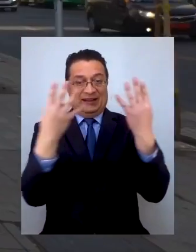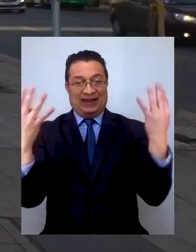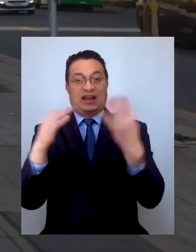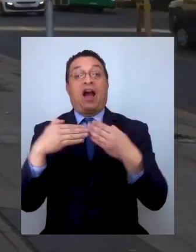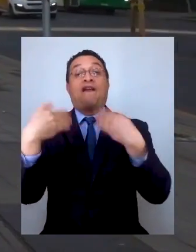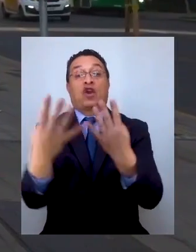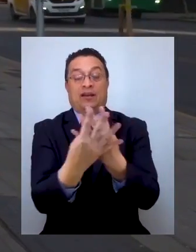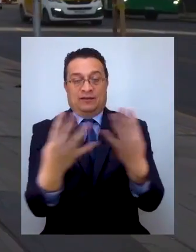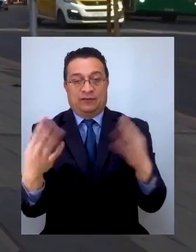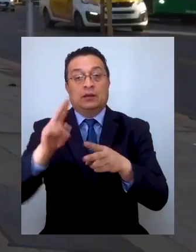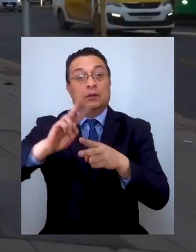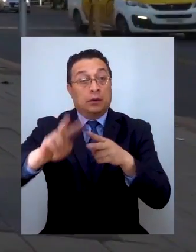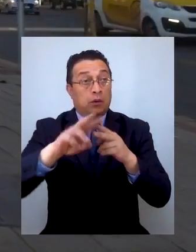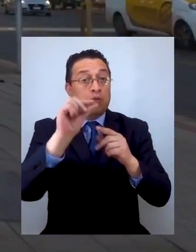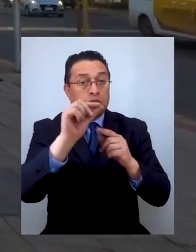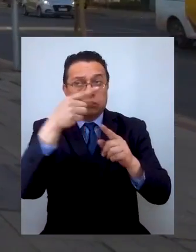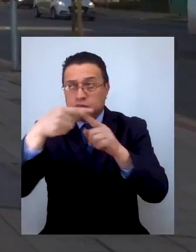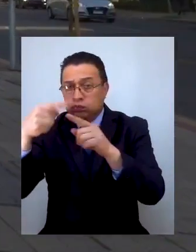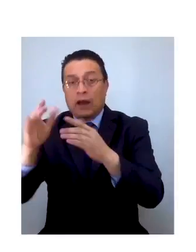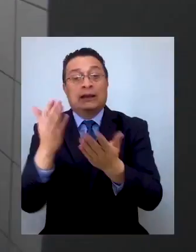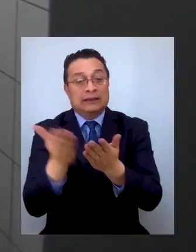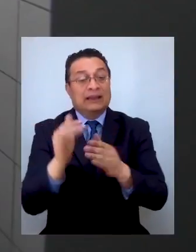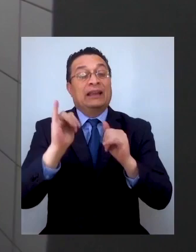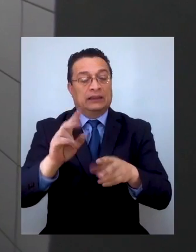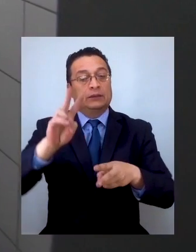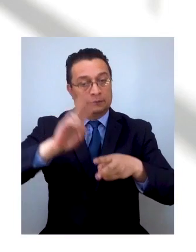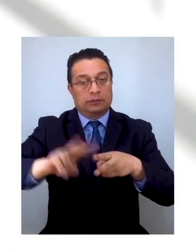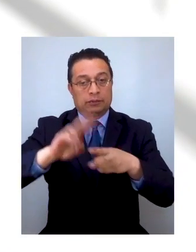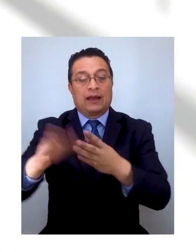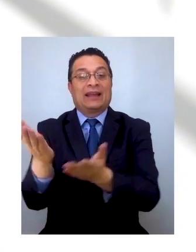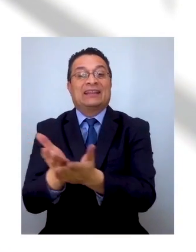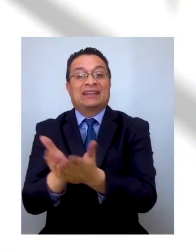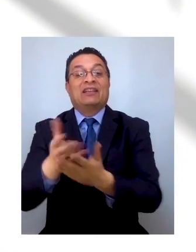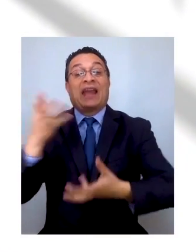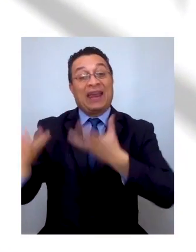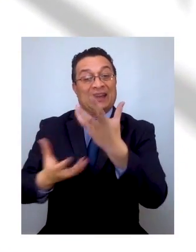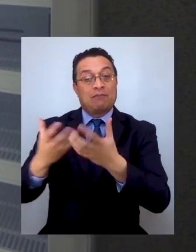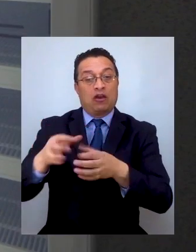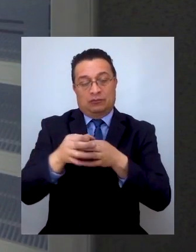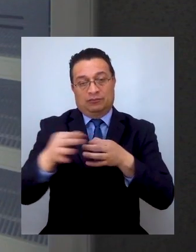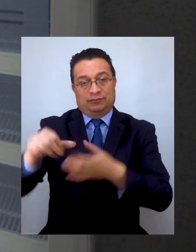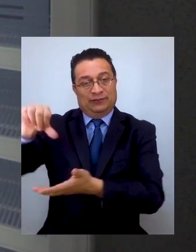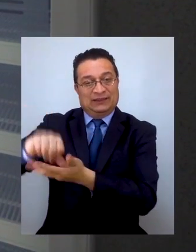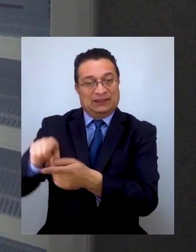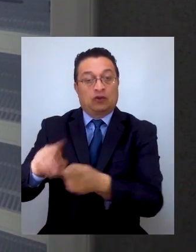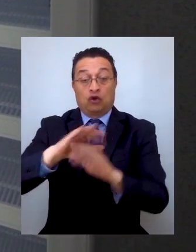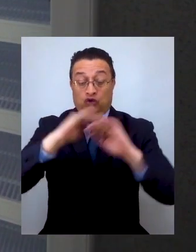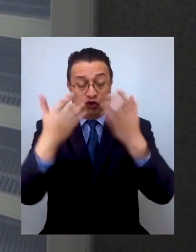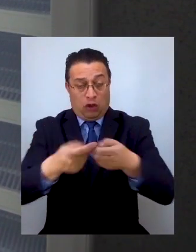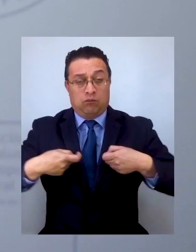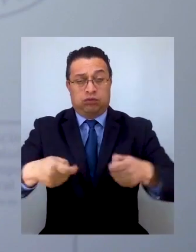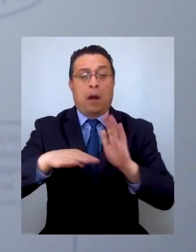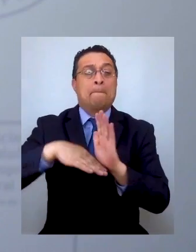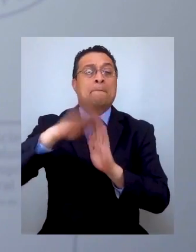reja perimetral, de reparaciones menores de servicios y de la reparación de servicios de quemado del sector C. Todo esto